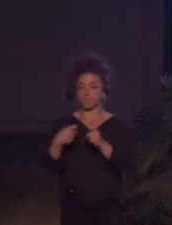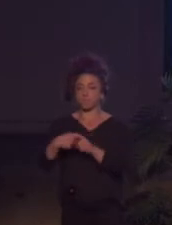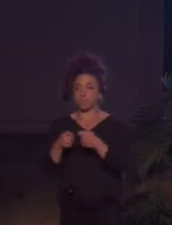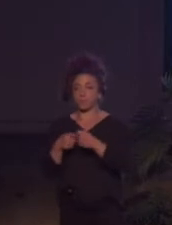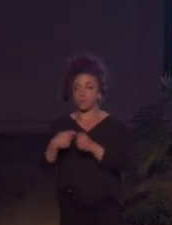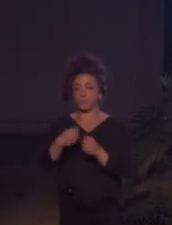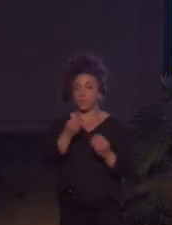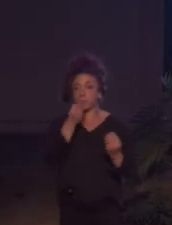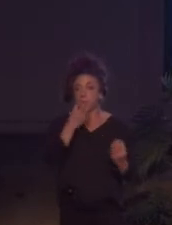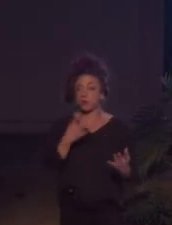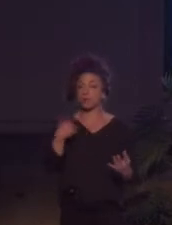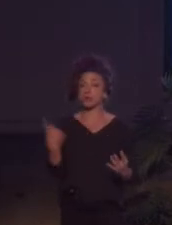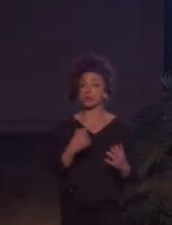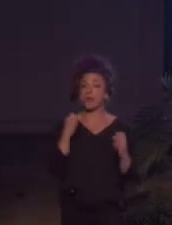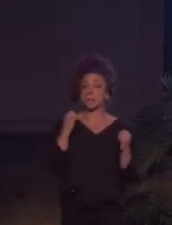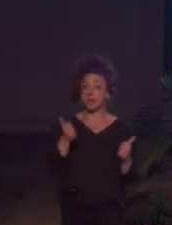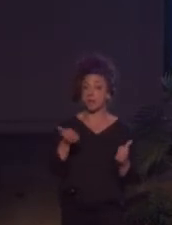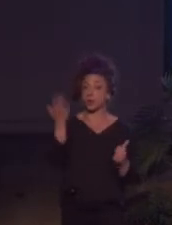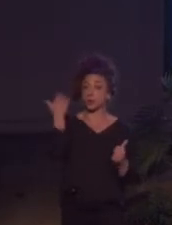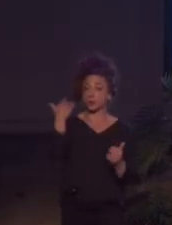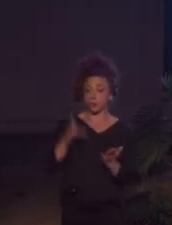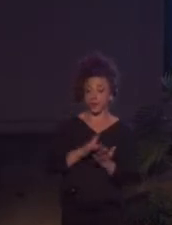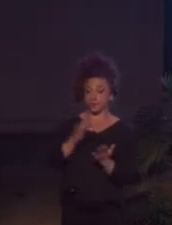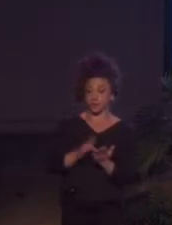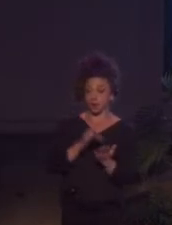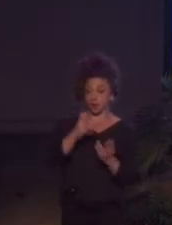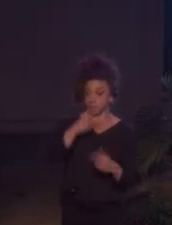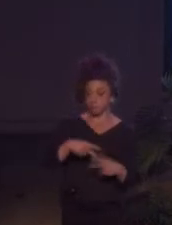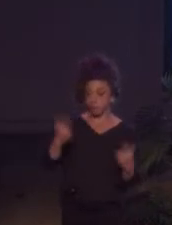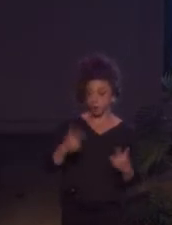a publicar cosas en Parole de Queer,